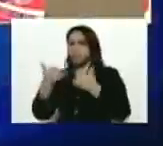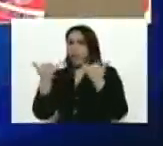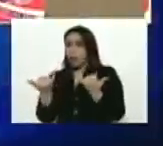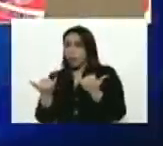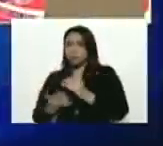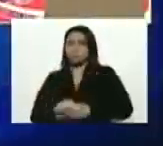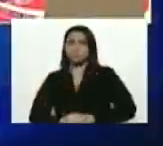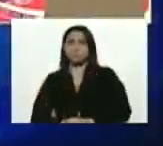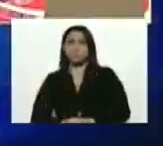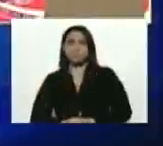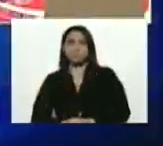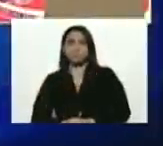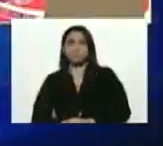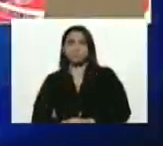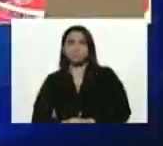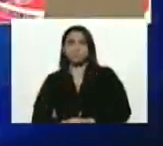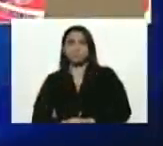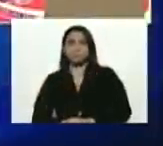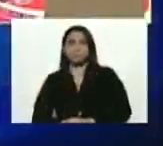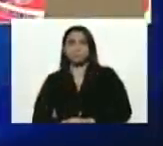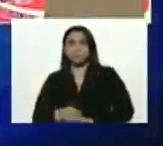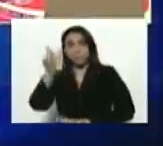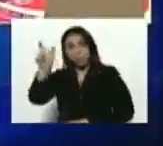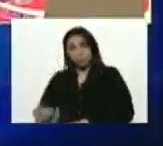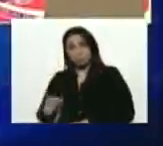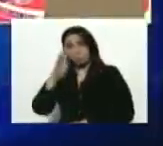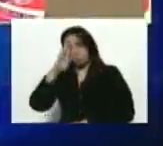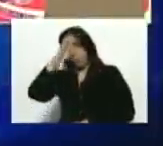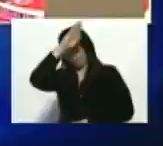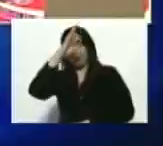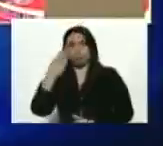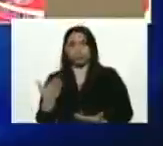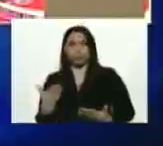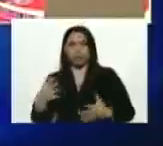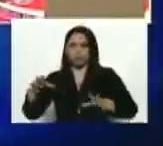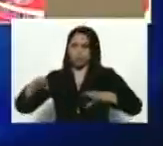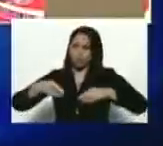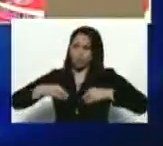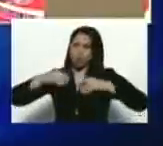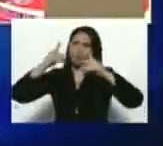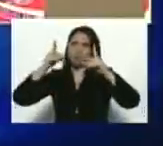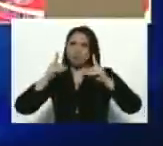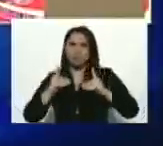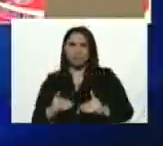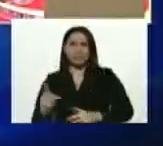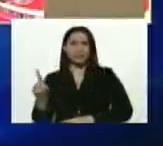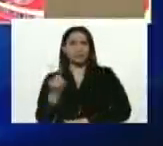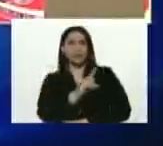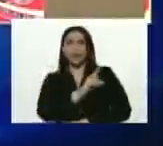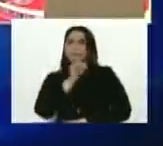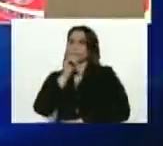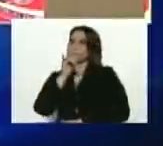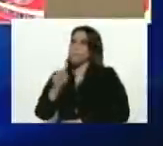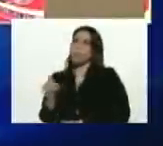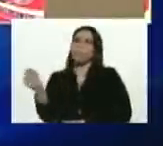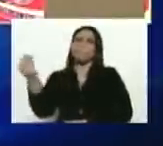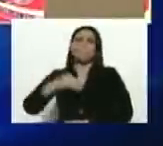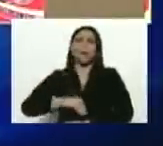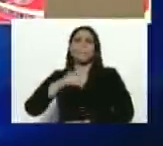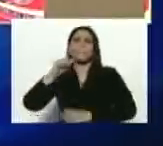también el señor Bolsonaro ha tomado la decisión de no reportar más los